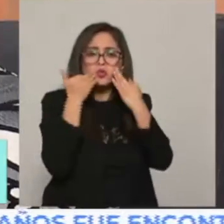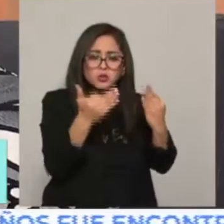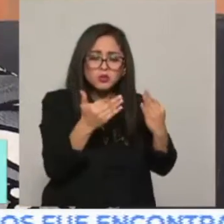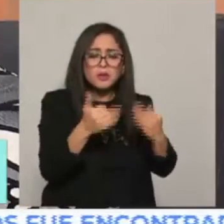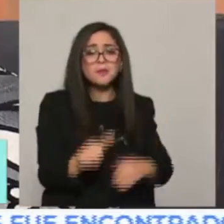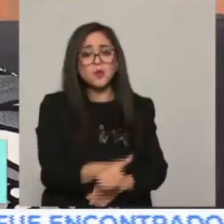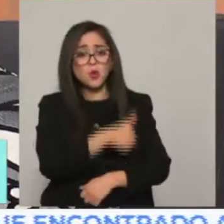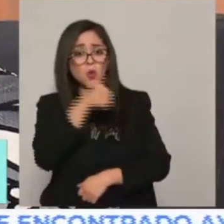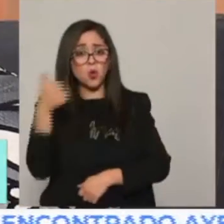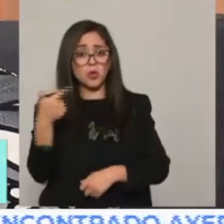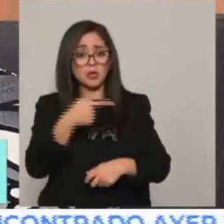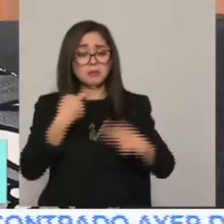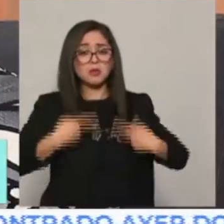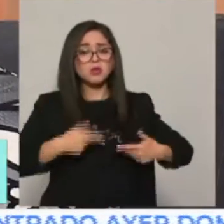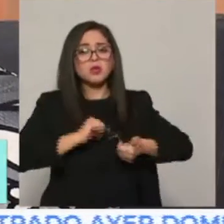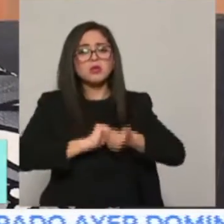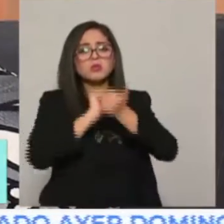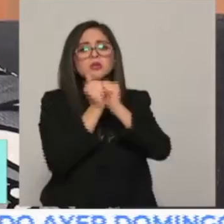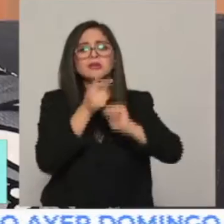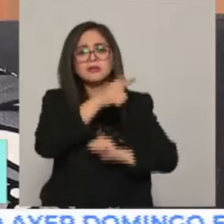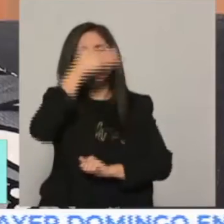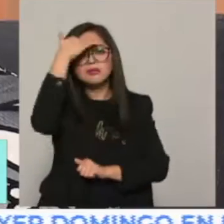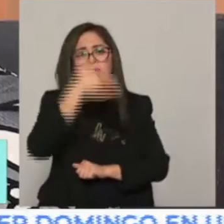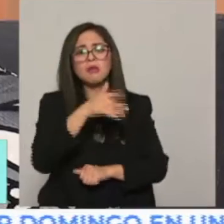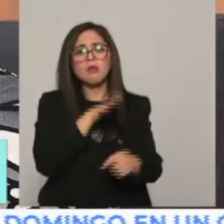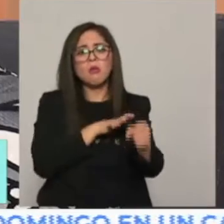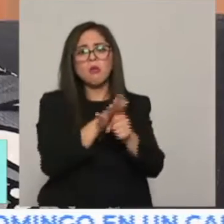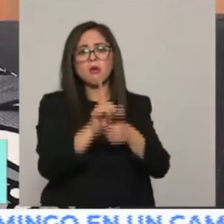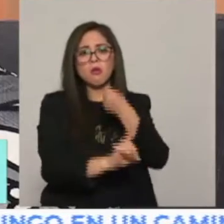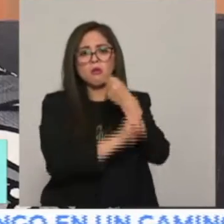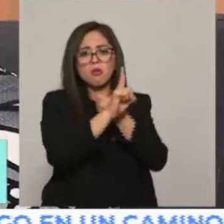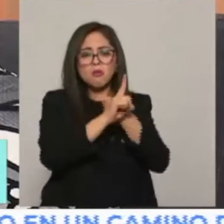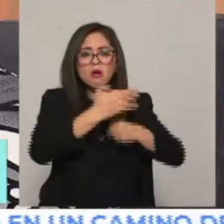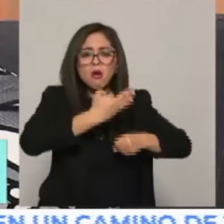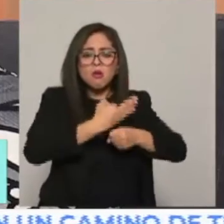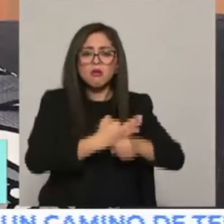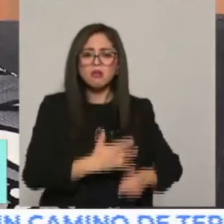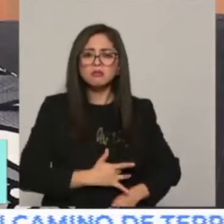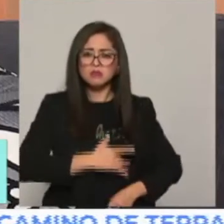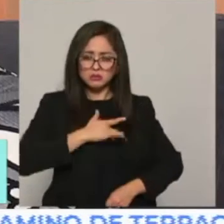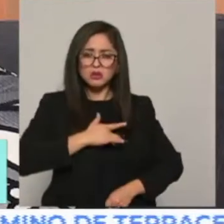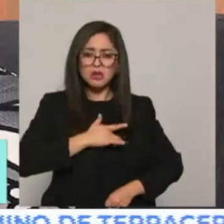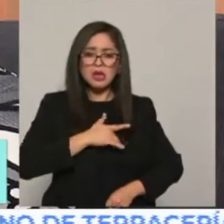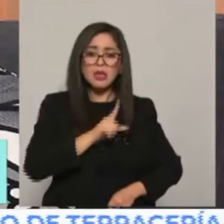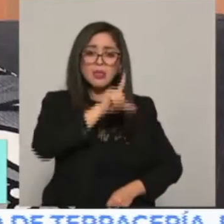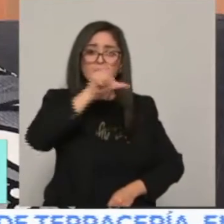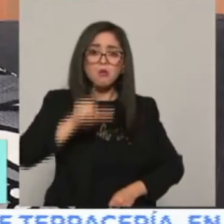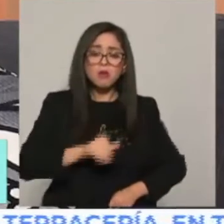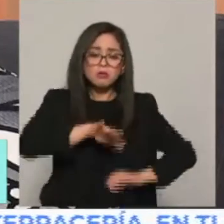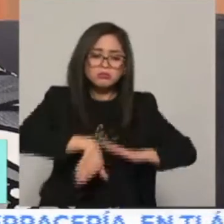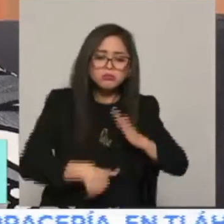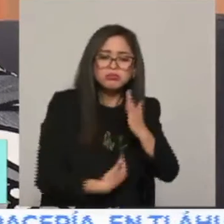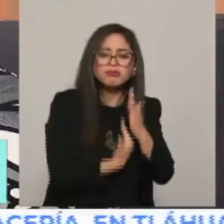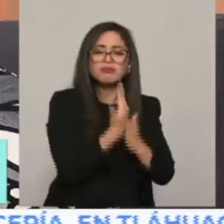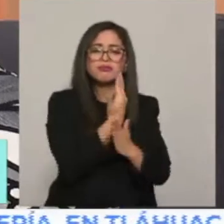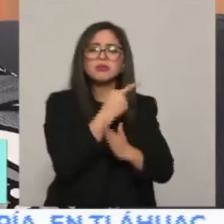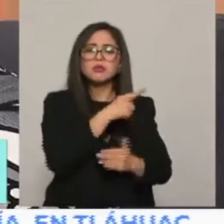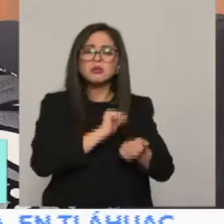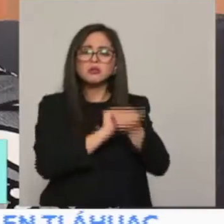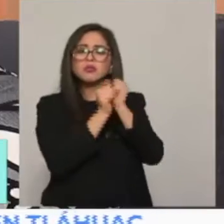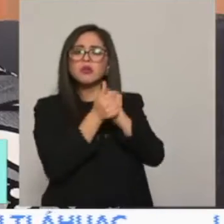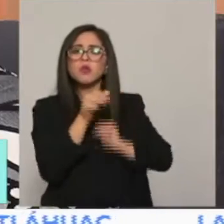lado empiecen a sensibilizarse de cuáles son estas problemáticas que están atravesando, y al día siguiente que puedan tener la posibilidad de